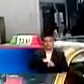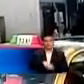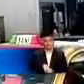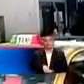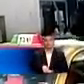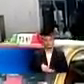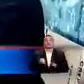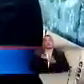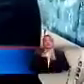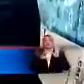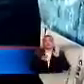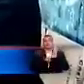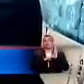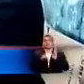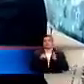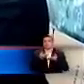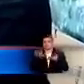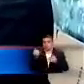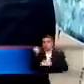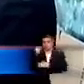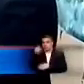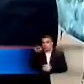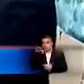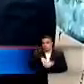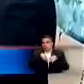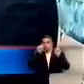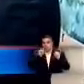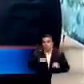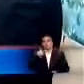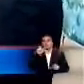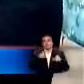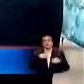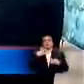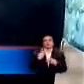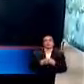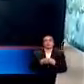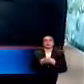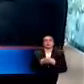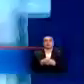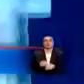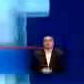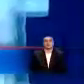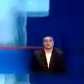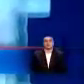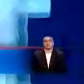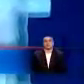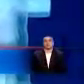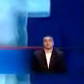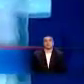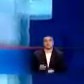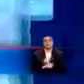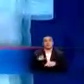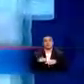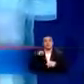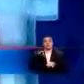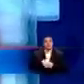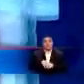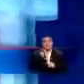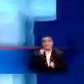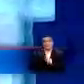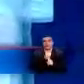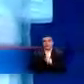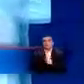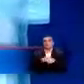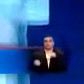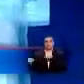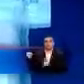La Constitución garantiza el derecho al voto de detenidos sin sentencia ejecutoriada. El Consejo Nacional Electoral trabaja